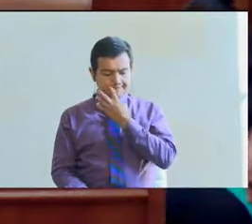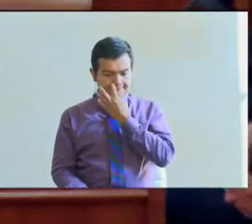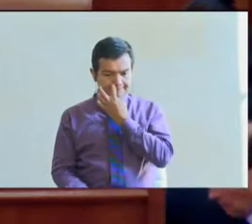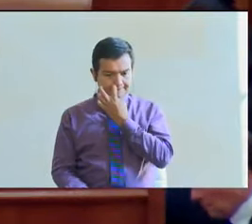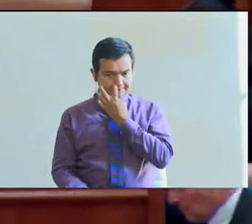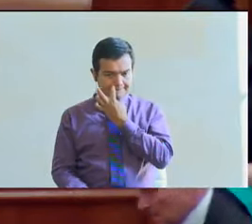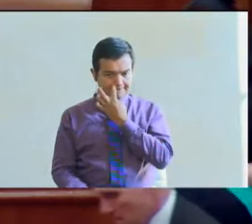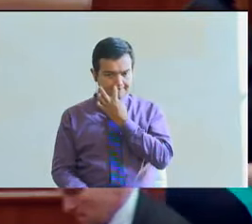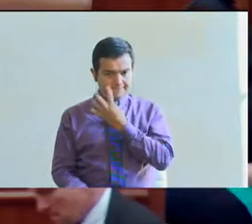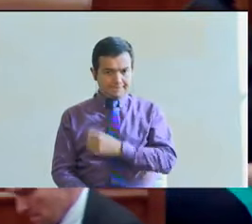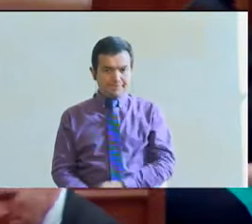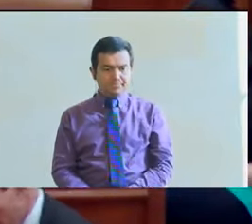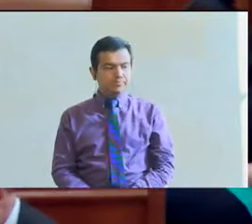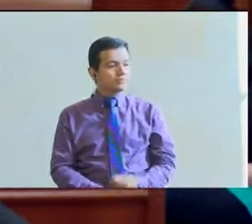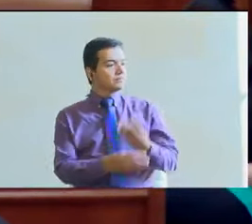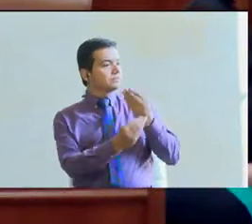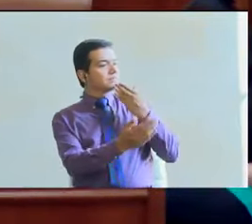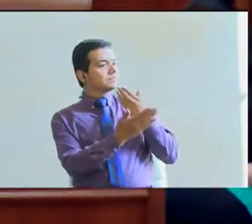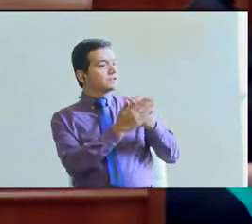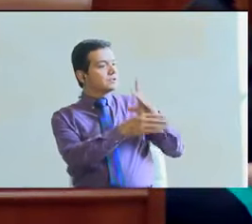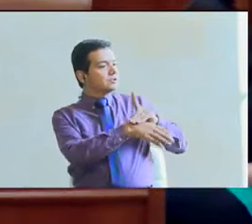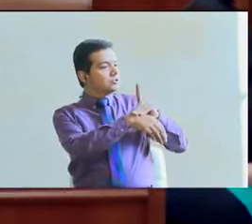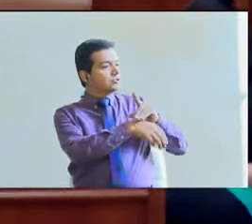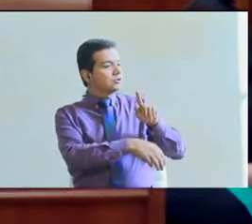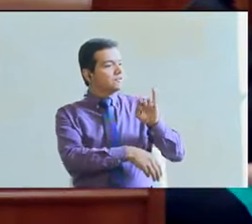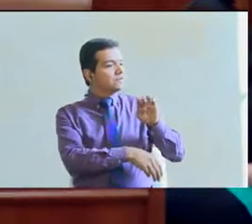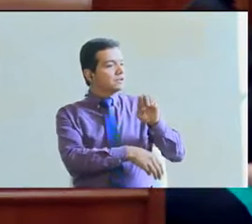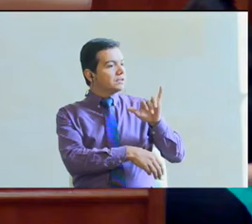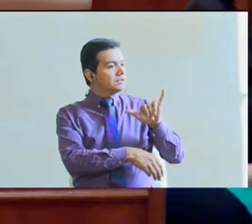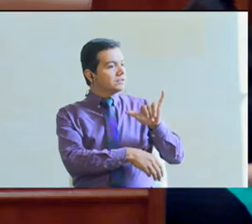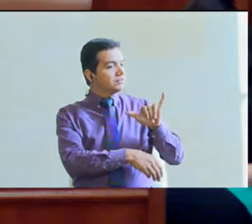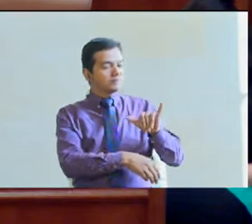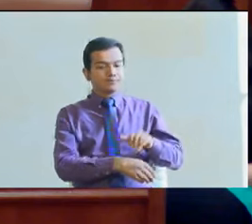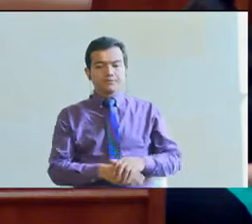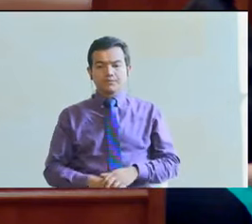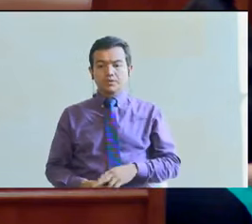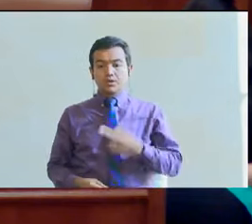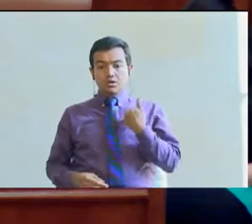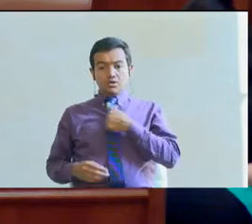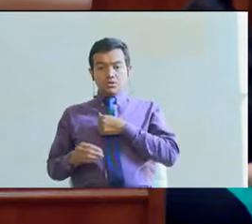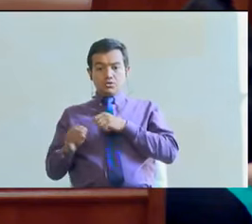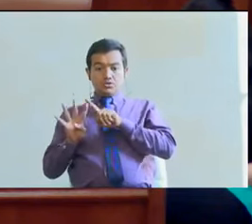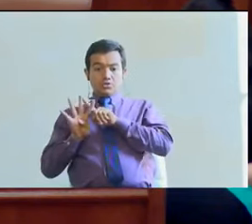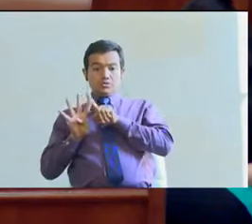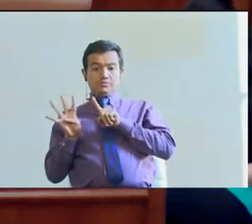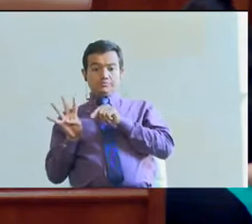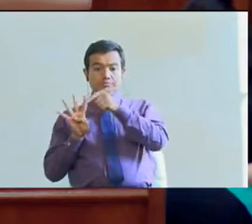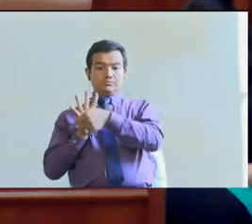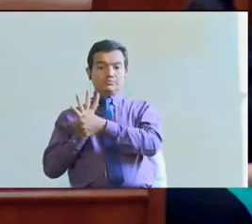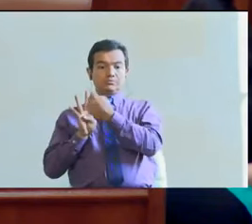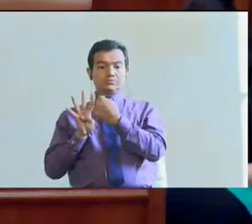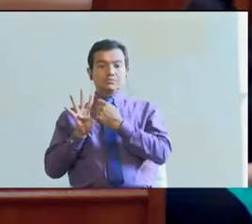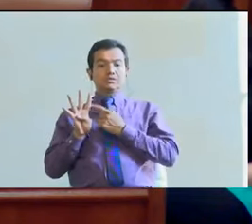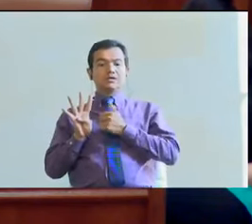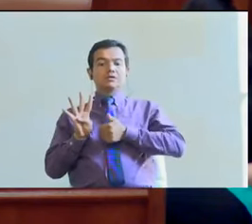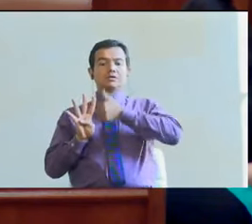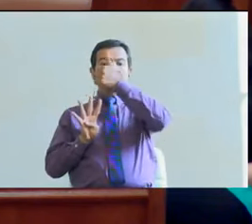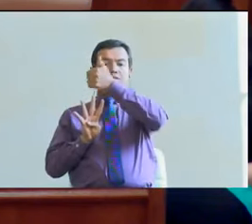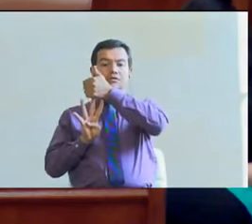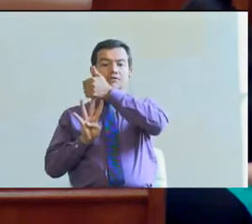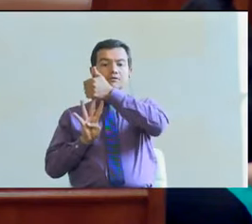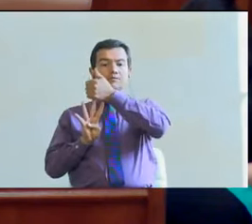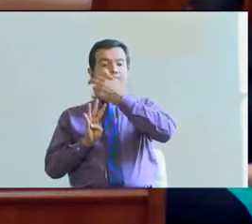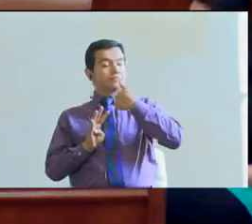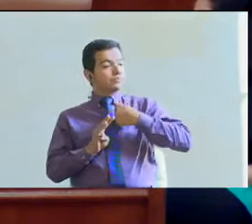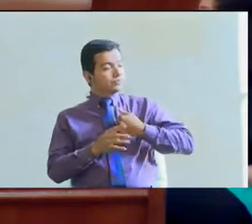gracias gracias Dr frabar en nombre de la mesa directiva queremos aquí la mesa directiva